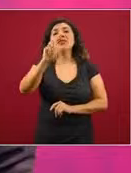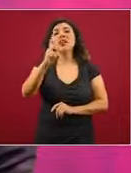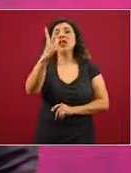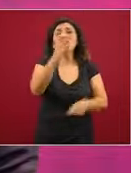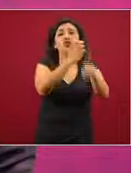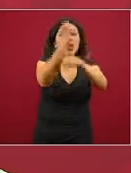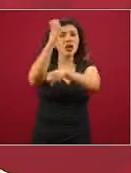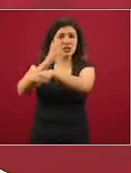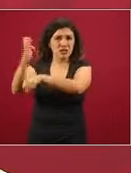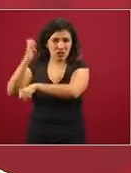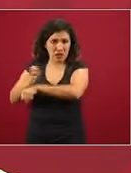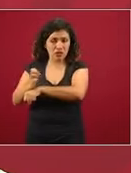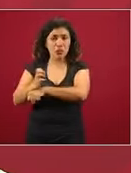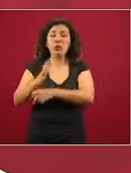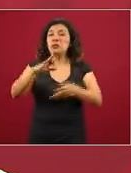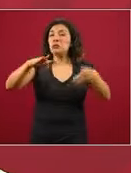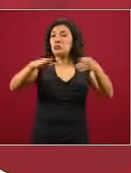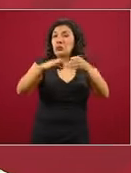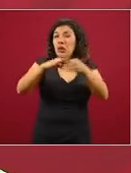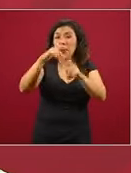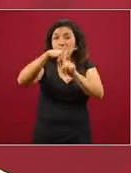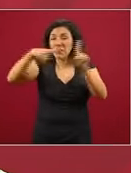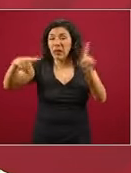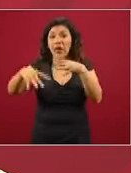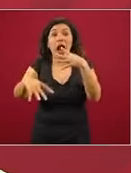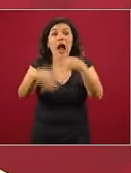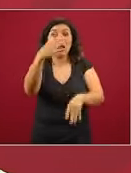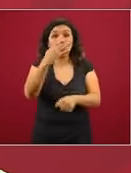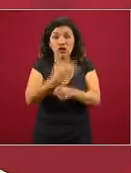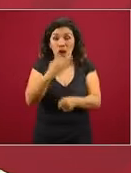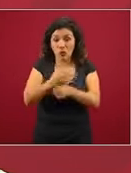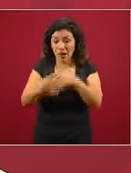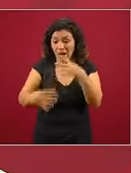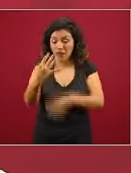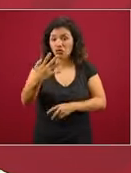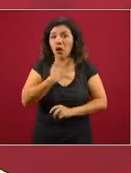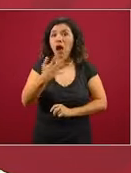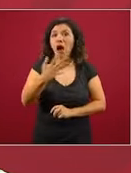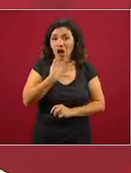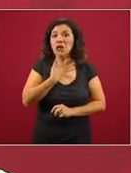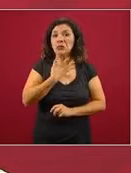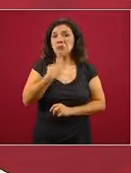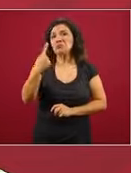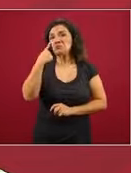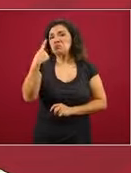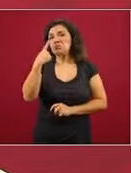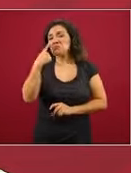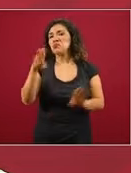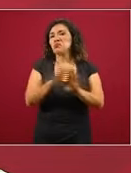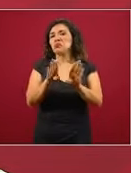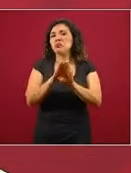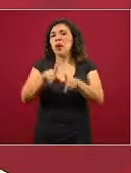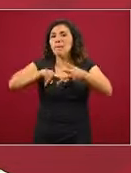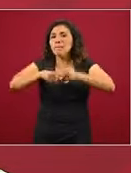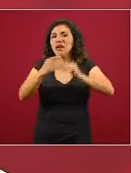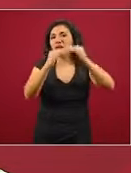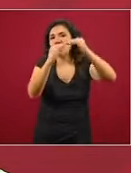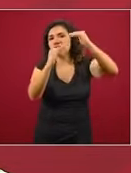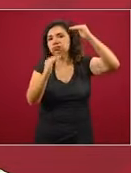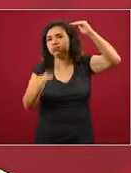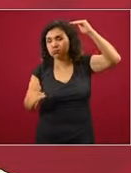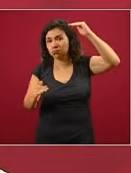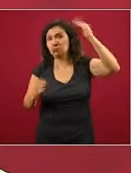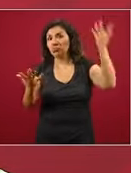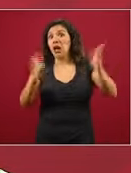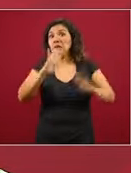entidades federativas y casi la mitad, 14 en este momento, tienen un patrón de descenso. En algún momento